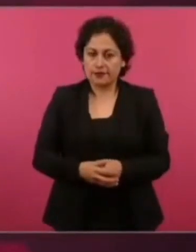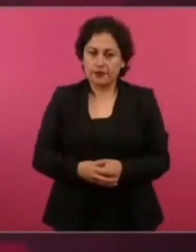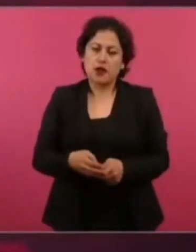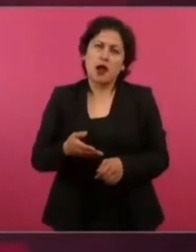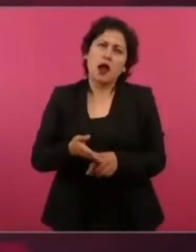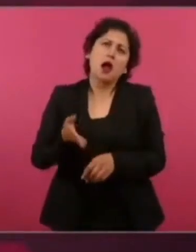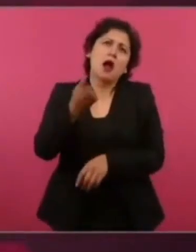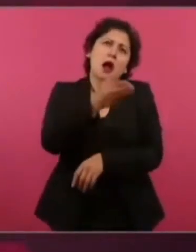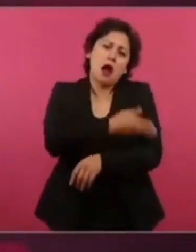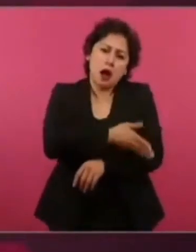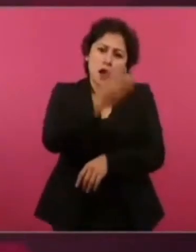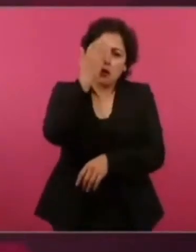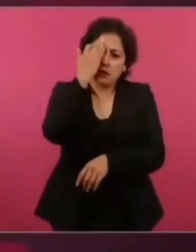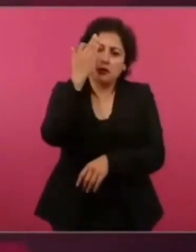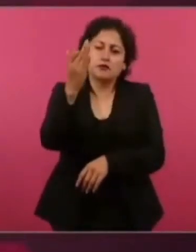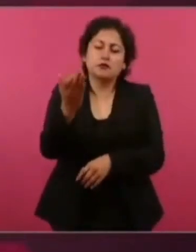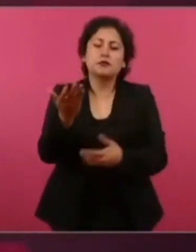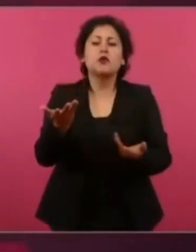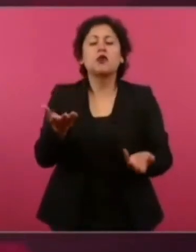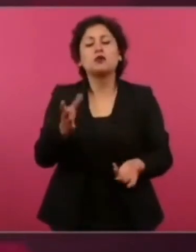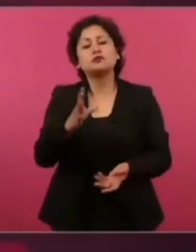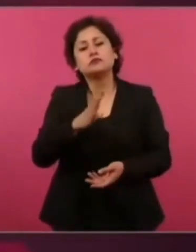había la